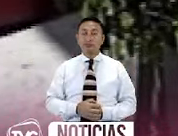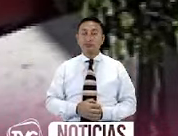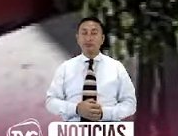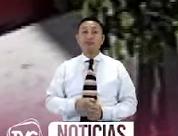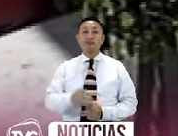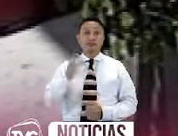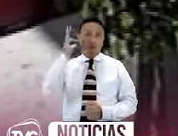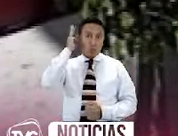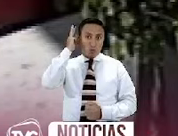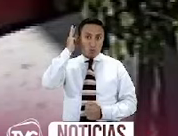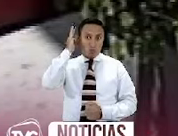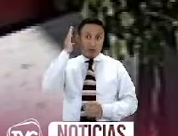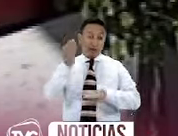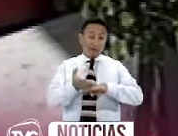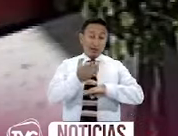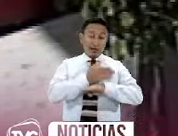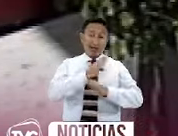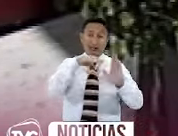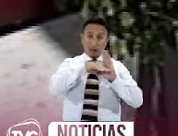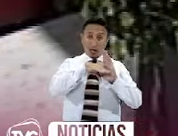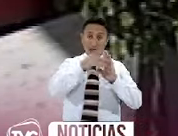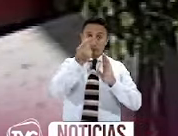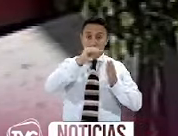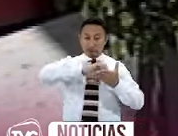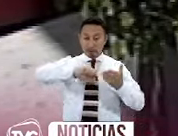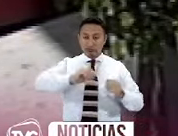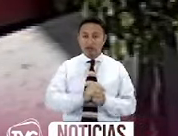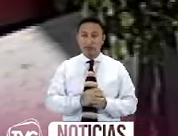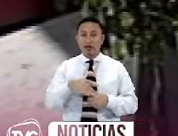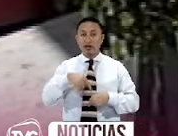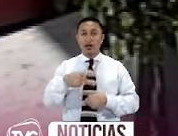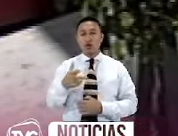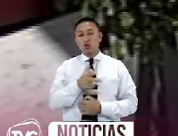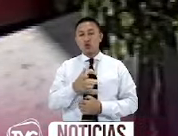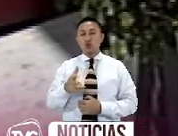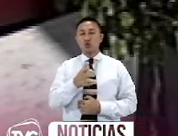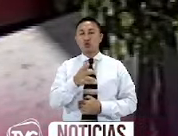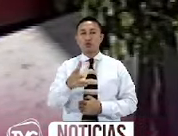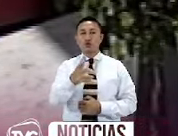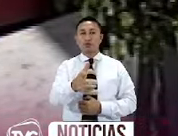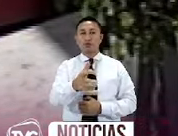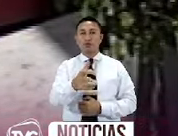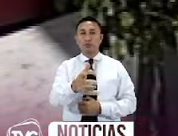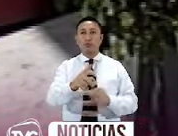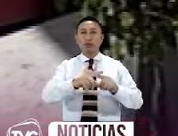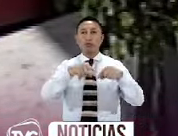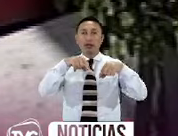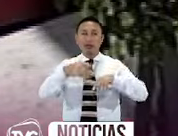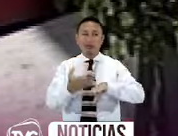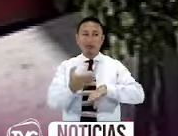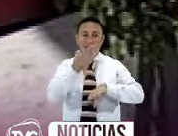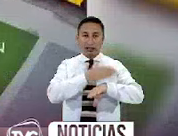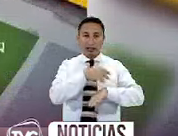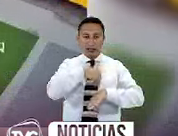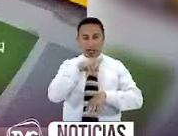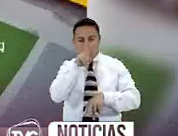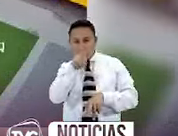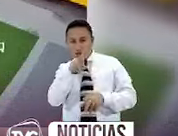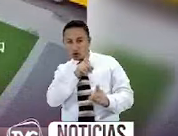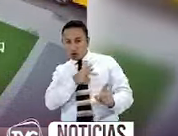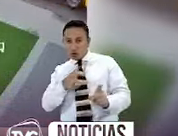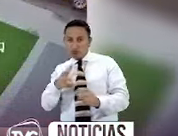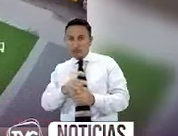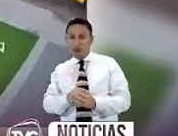sacado dinero del banco. Se subió al carro y manejó hasta el inmueble. Sin embargo, ya la estaban persiguiendo. La cámara registró